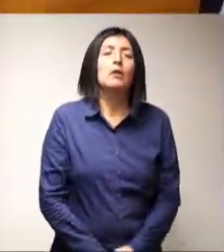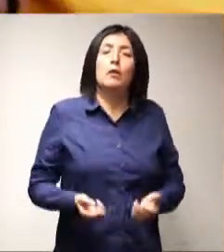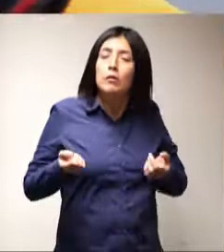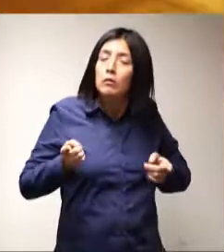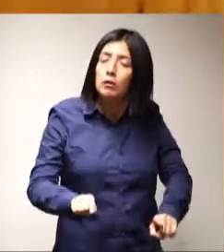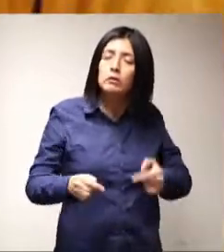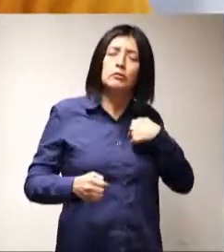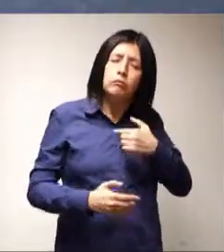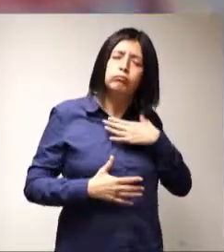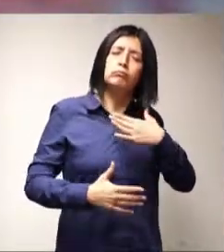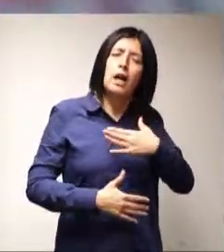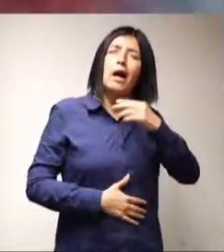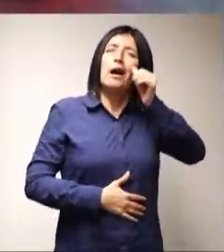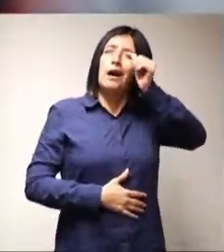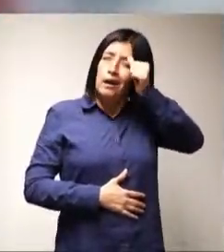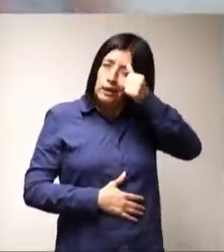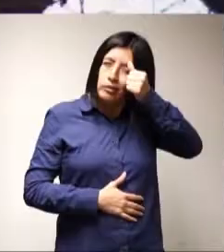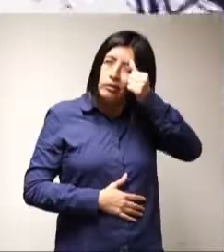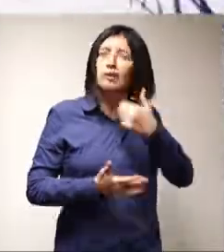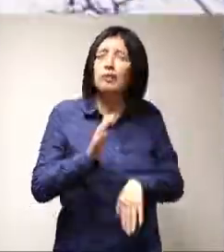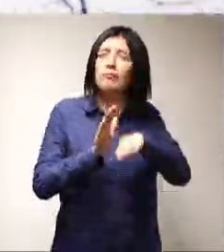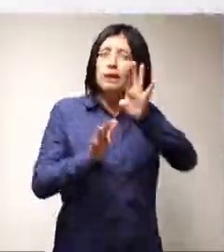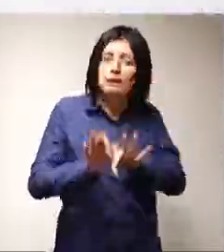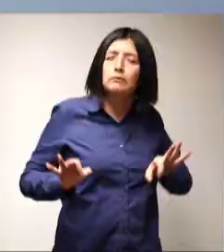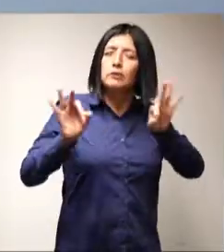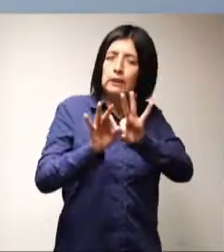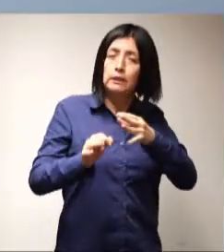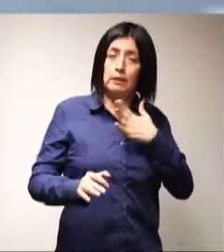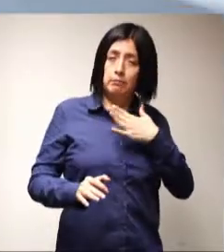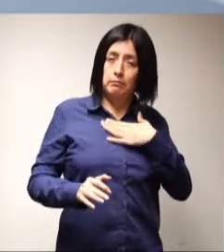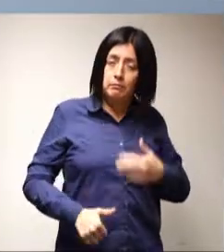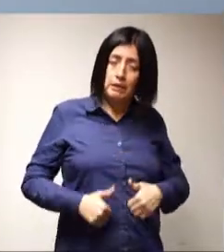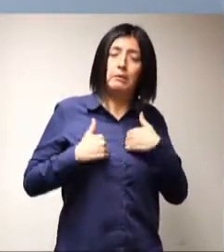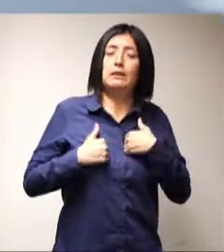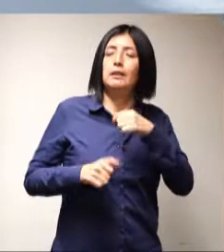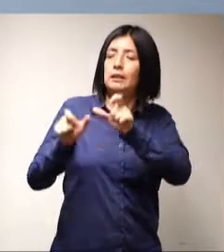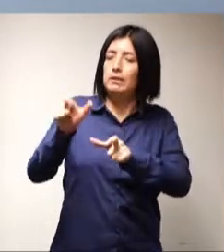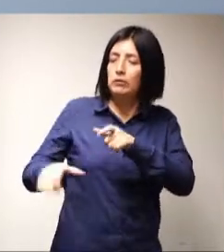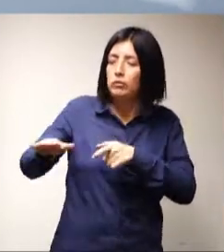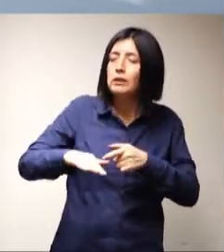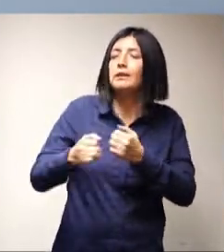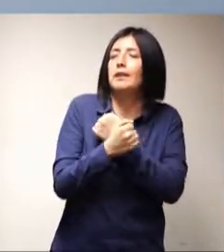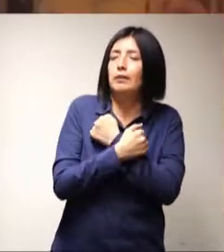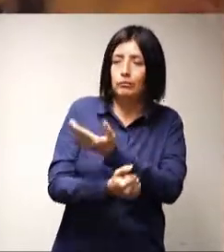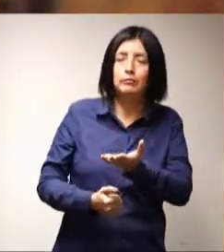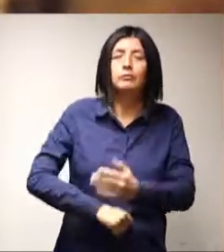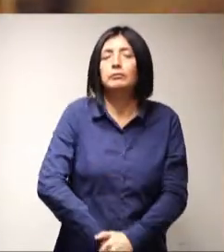Cada exhalación me recuerda que el aire más importante en mi vida es la gente que